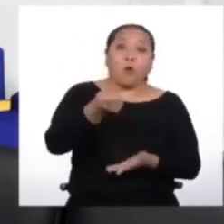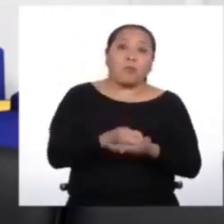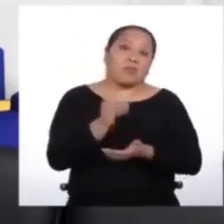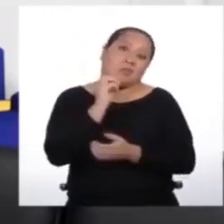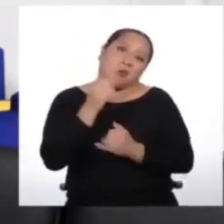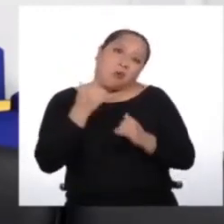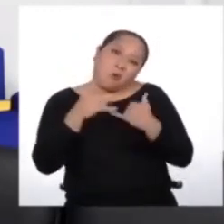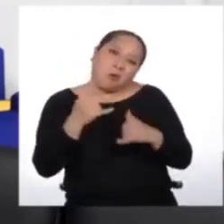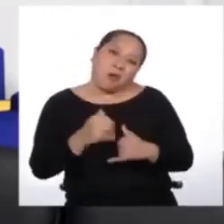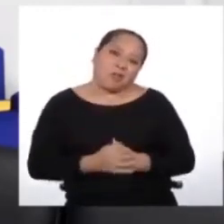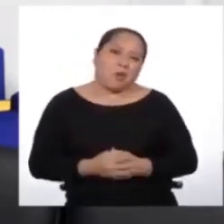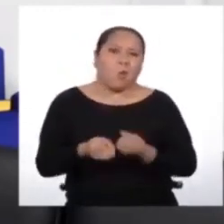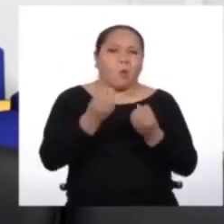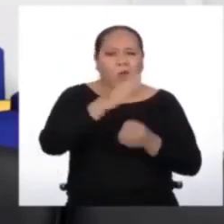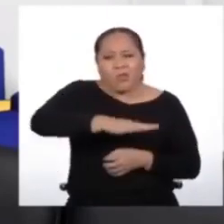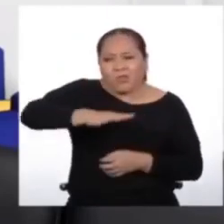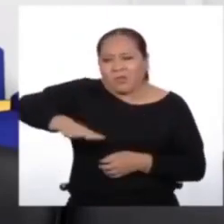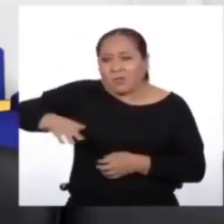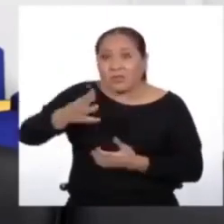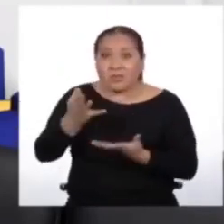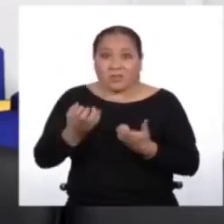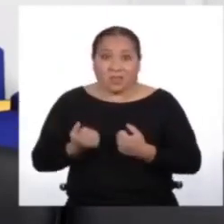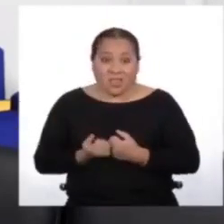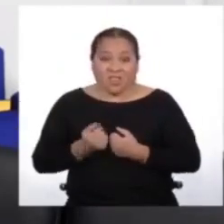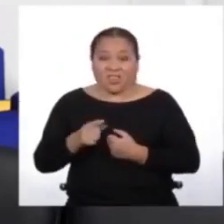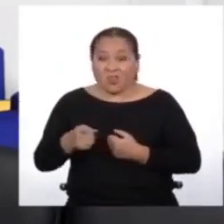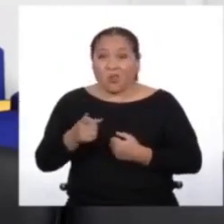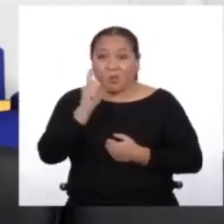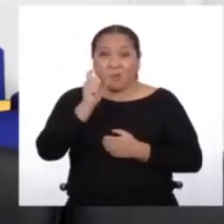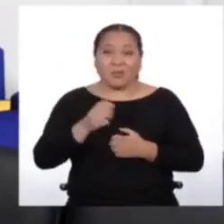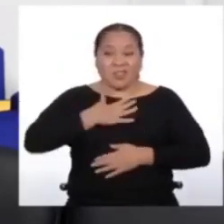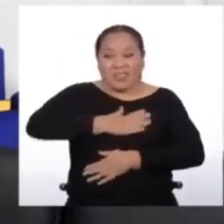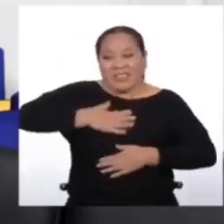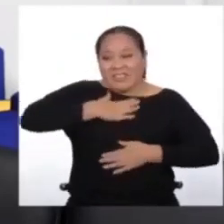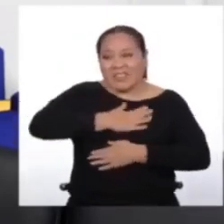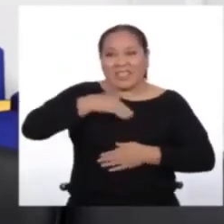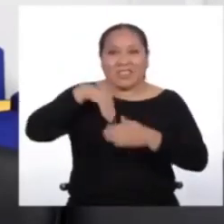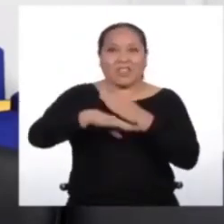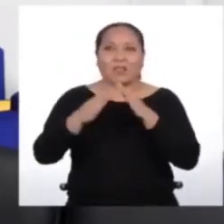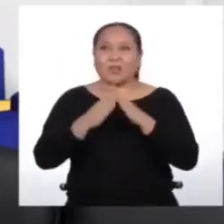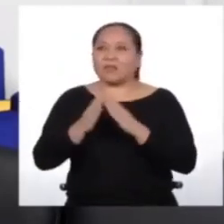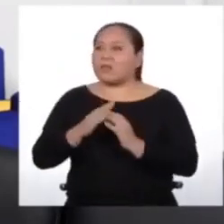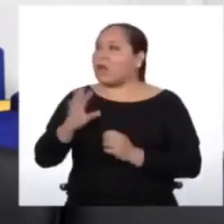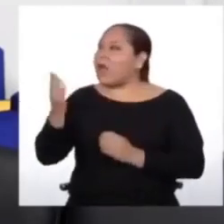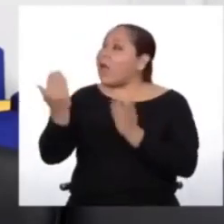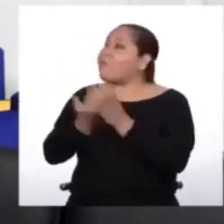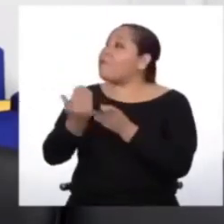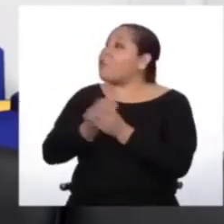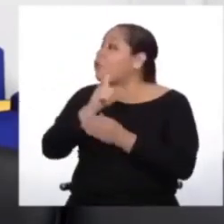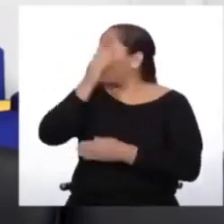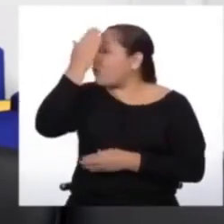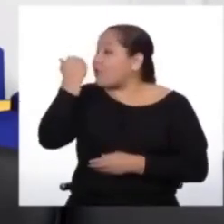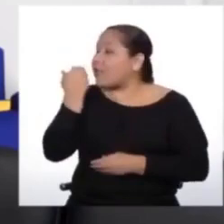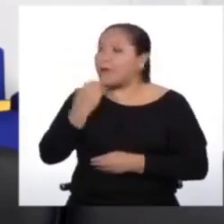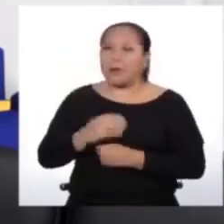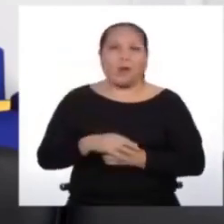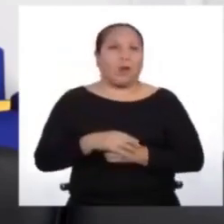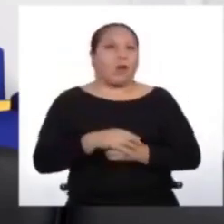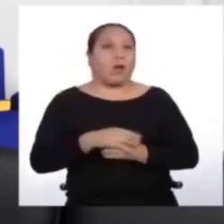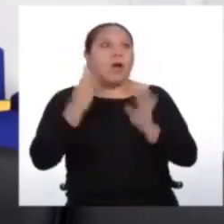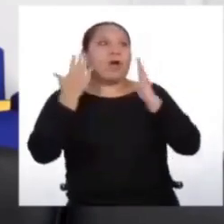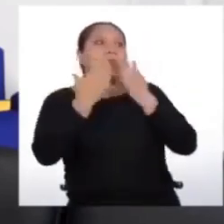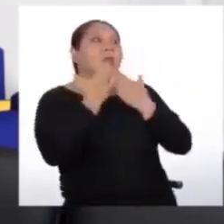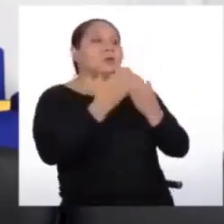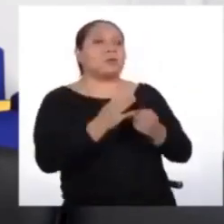jugar. ¿Cuántos niños o niñas quisieran a alguien con quien divertirse en casa? Yeremis, el folder, no te olvides.